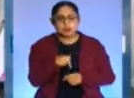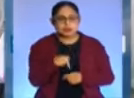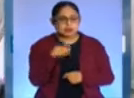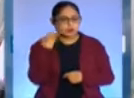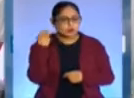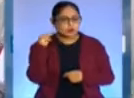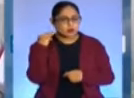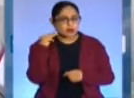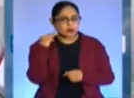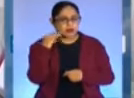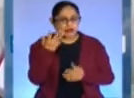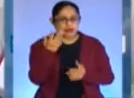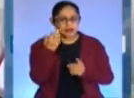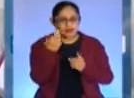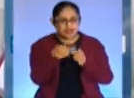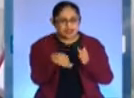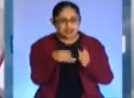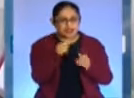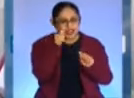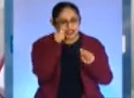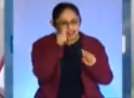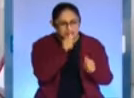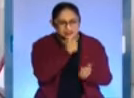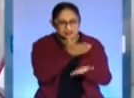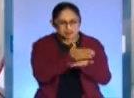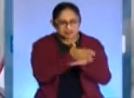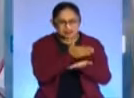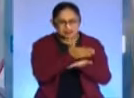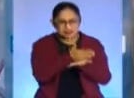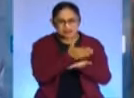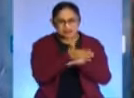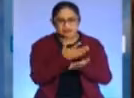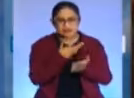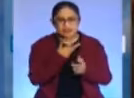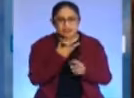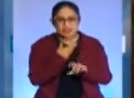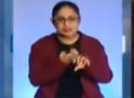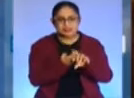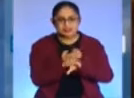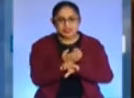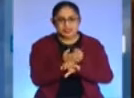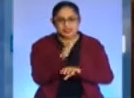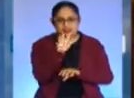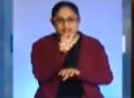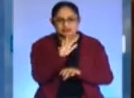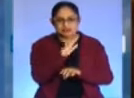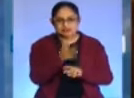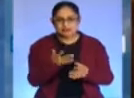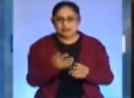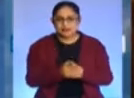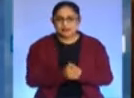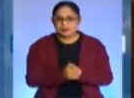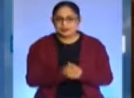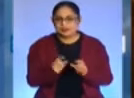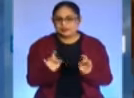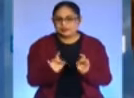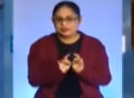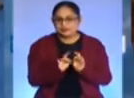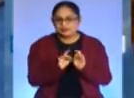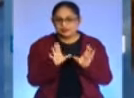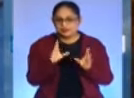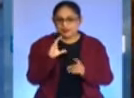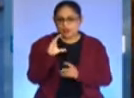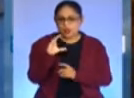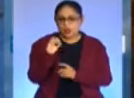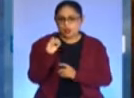lo que limita la atención a los enfermos que viven en el interior del estado. Situaciones burocráticas, por ejemplo, hay personas que viven de Cotija